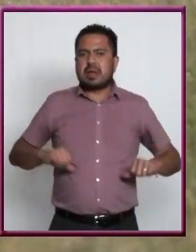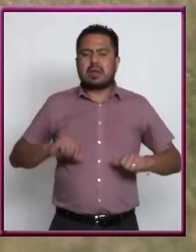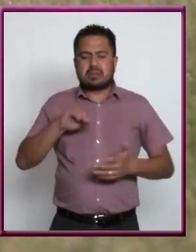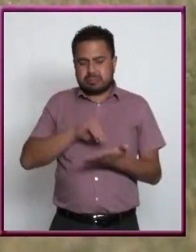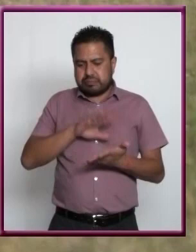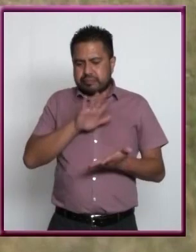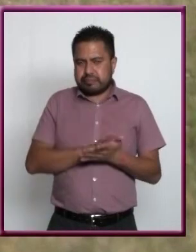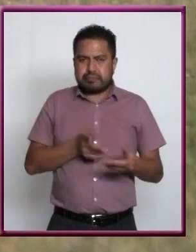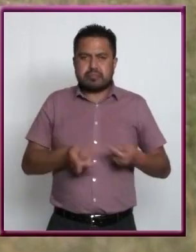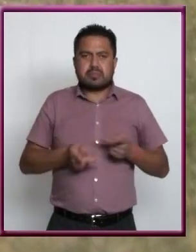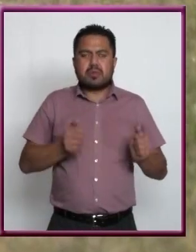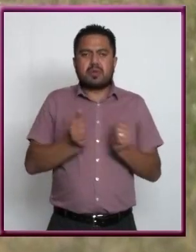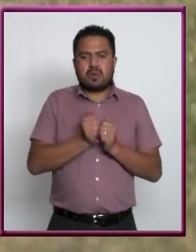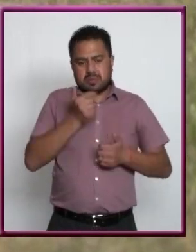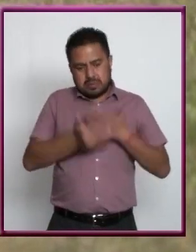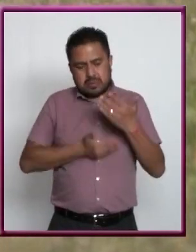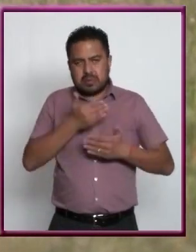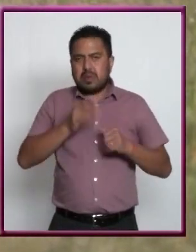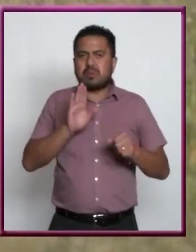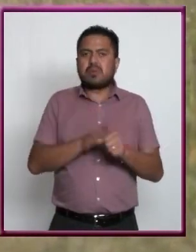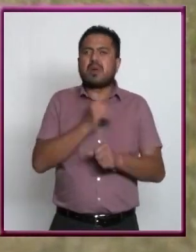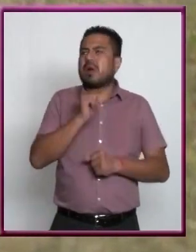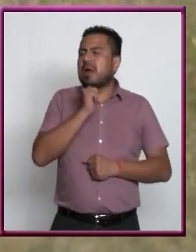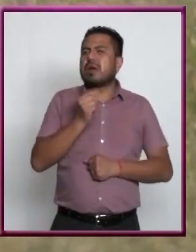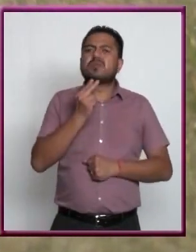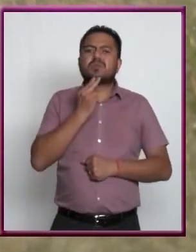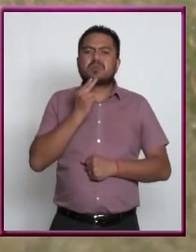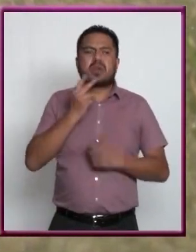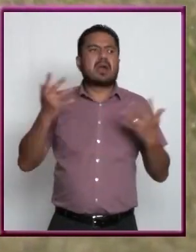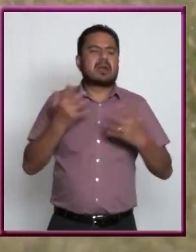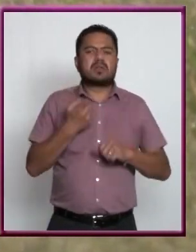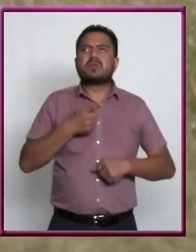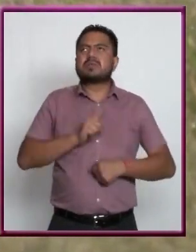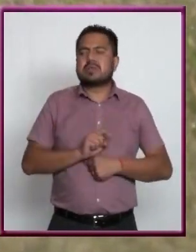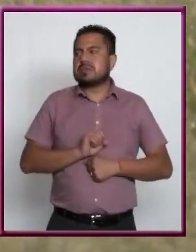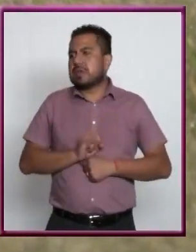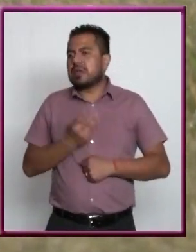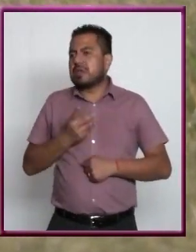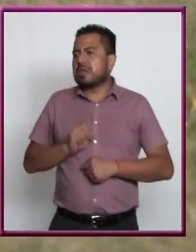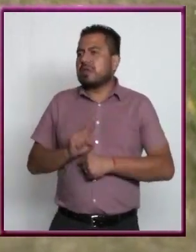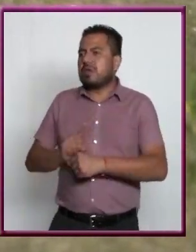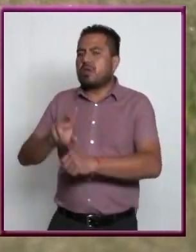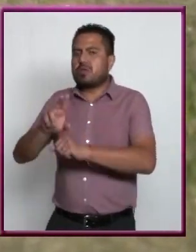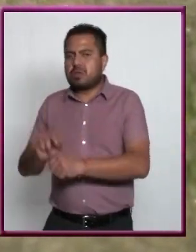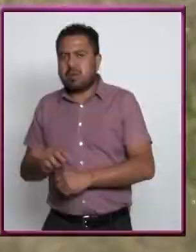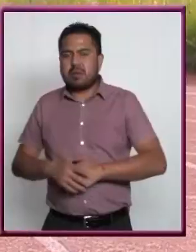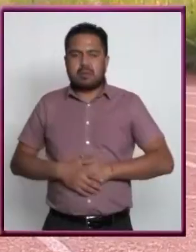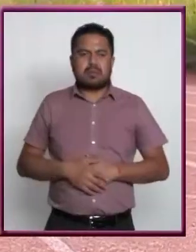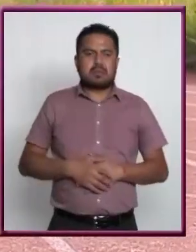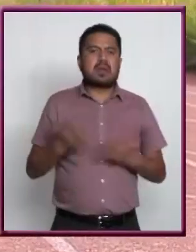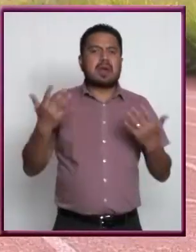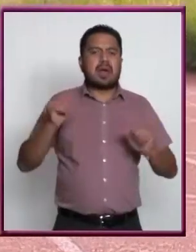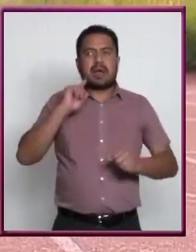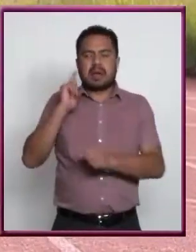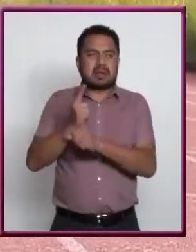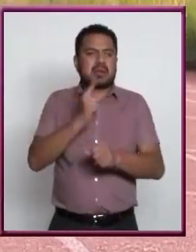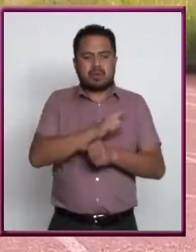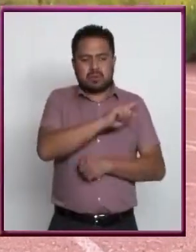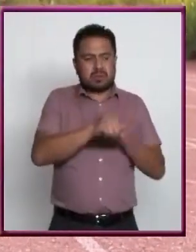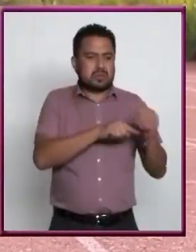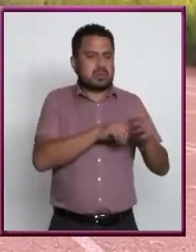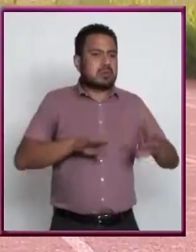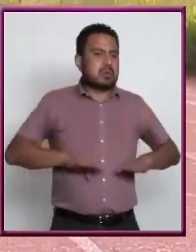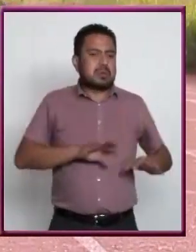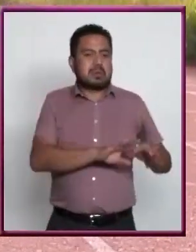nuestra planificación en el estudio, porque de nada nos servirá hacerlo un día sí y 3 días no. Ya vimos que tener un